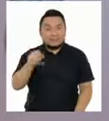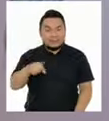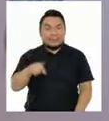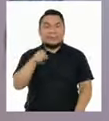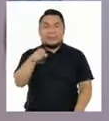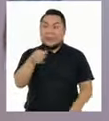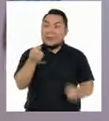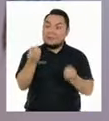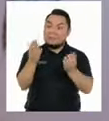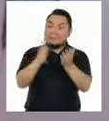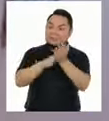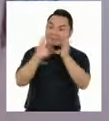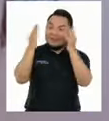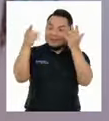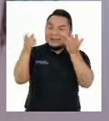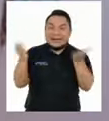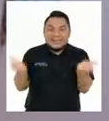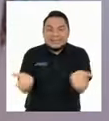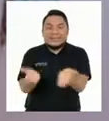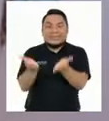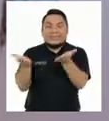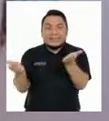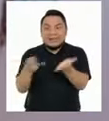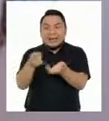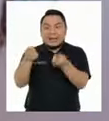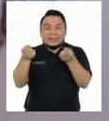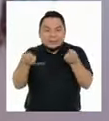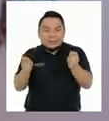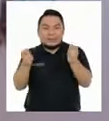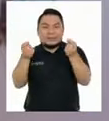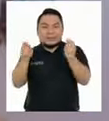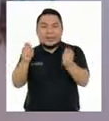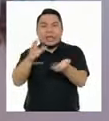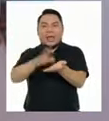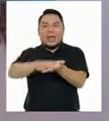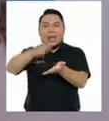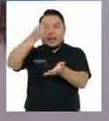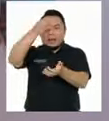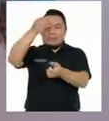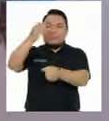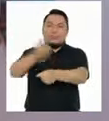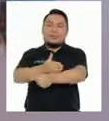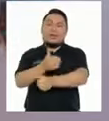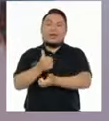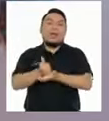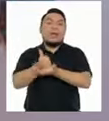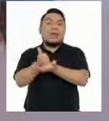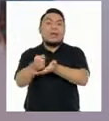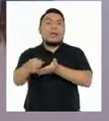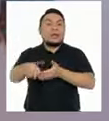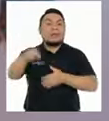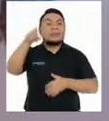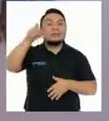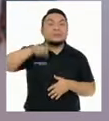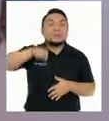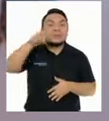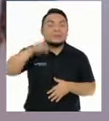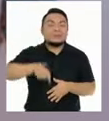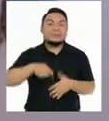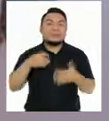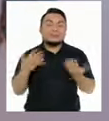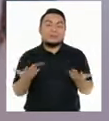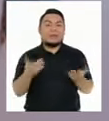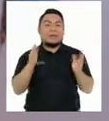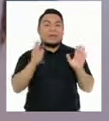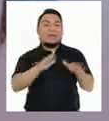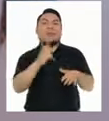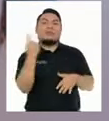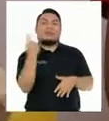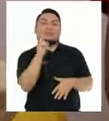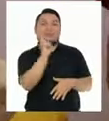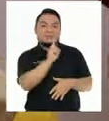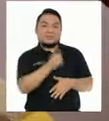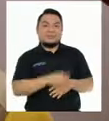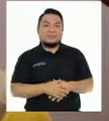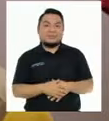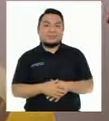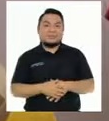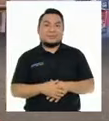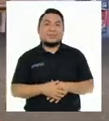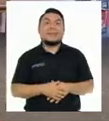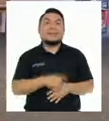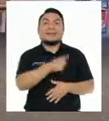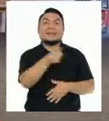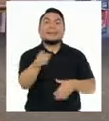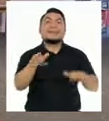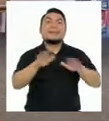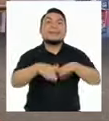reconozcas, que los animes a seguir intentando y que los ayuden cuando lo necesitan sin dejarlos solos.